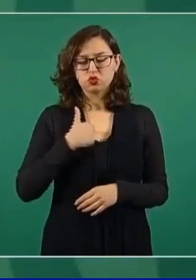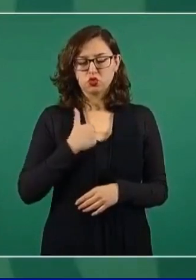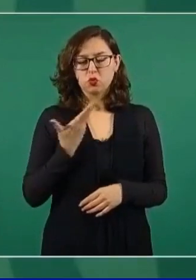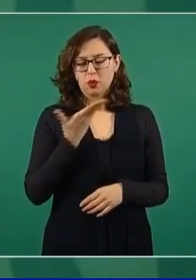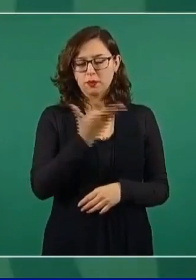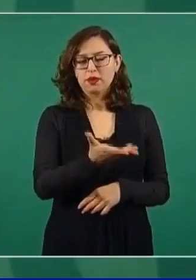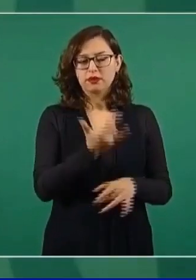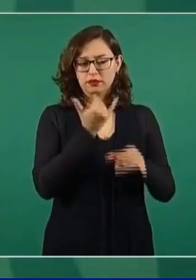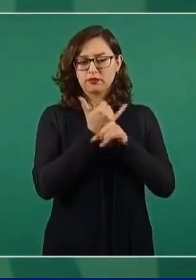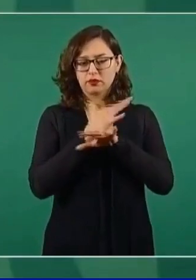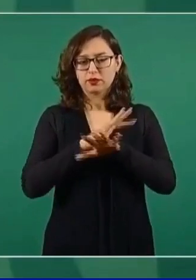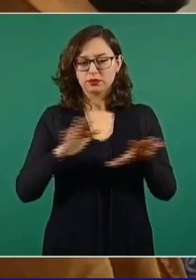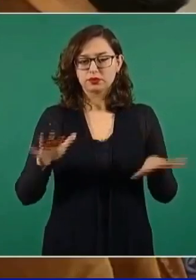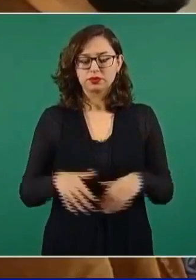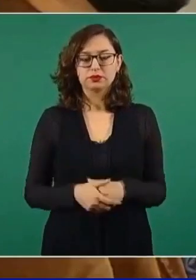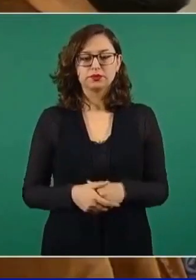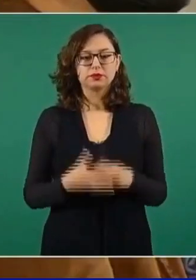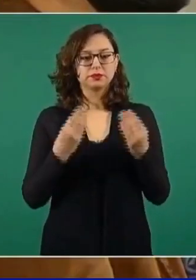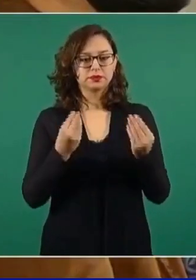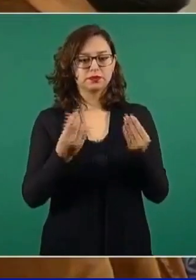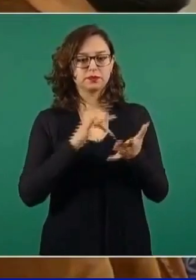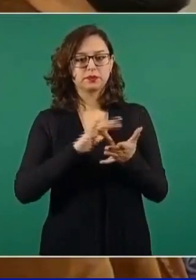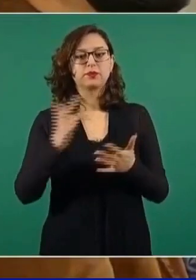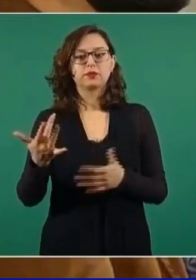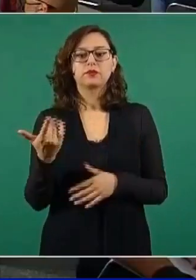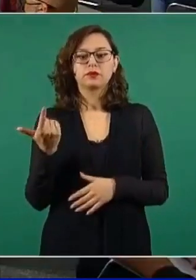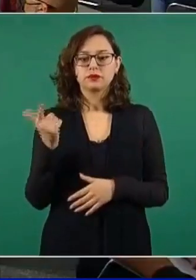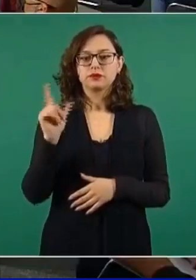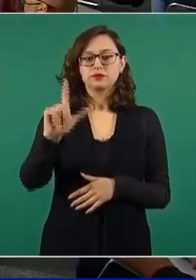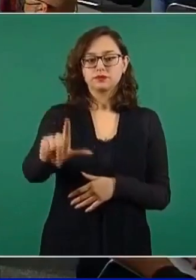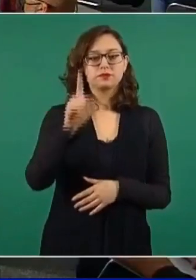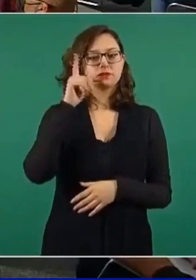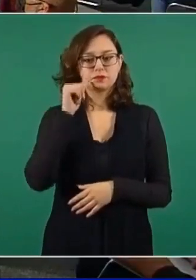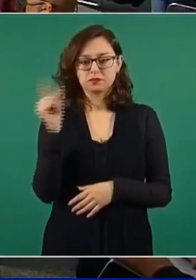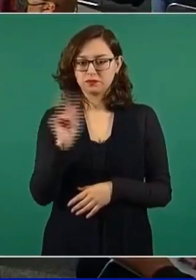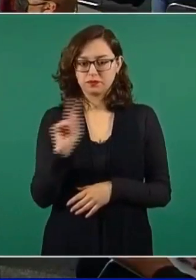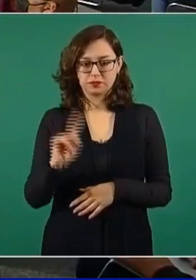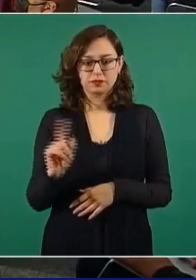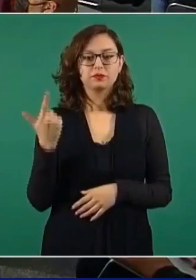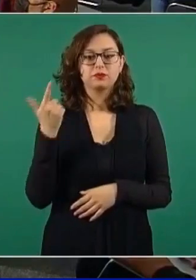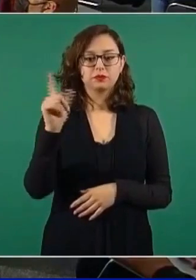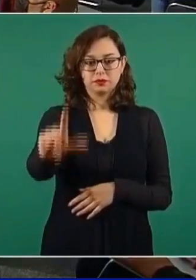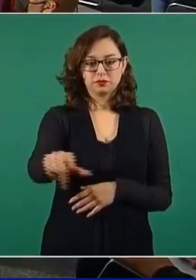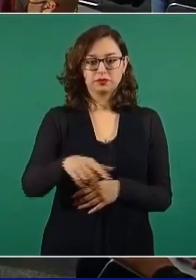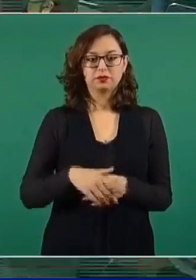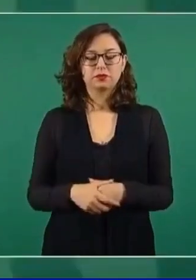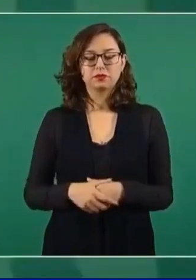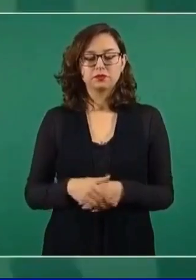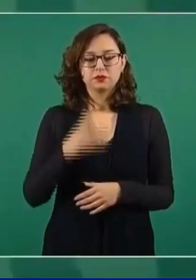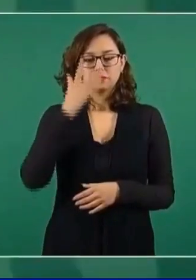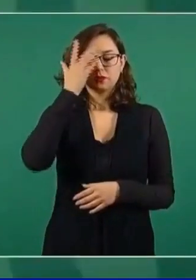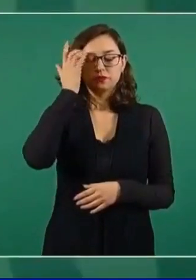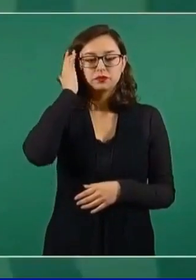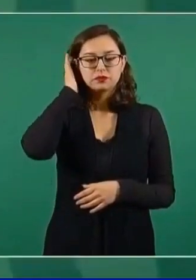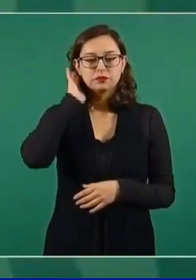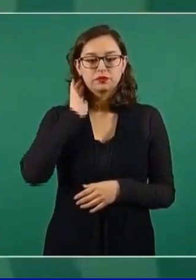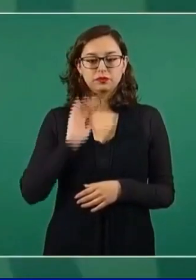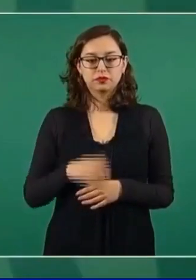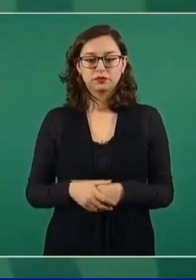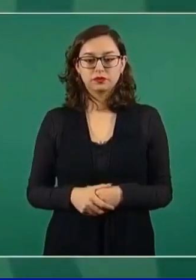van a informar. Muchas gracias, presidente. El lunes, porque mañana no tenemos, mañana es sábado. Mañana